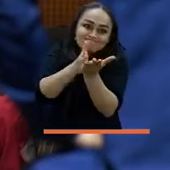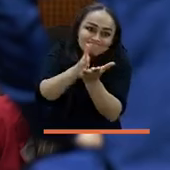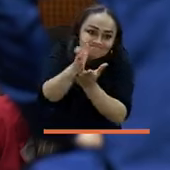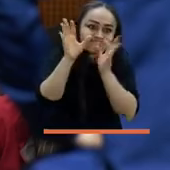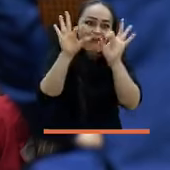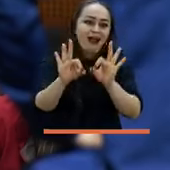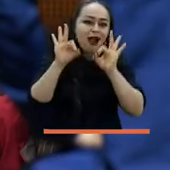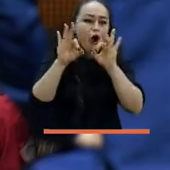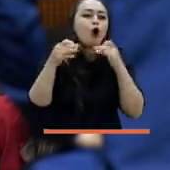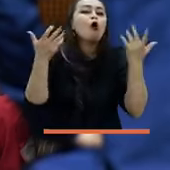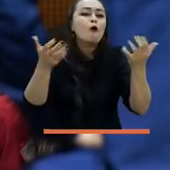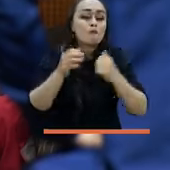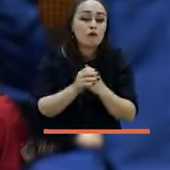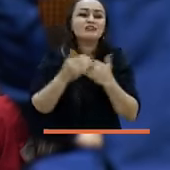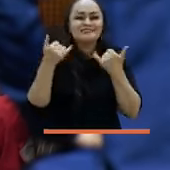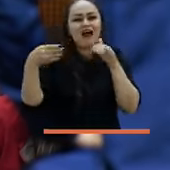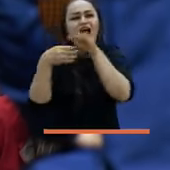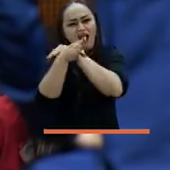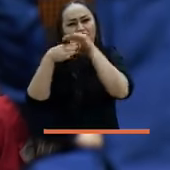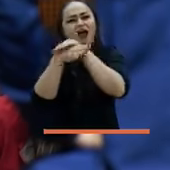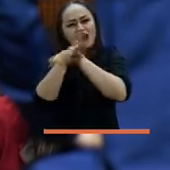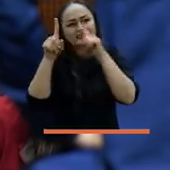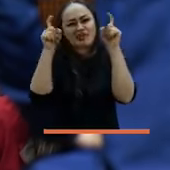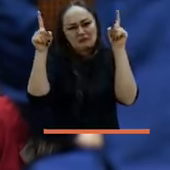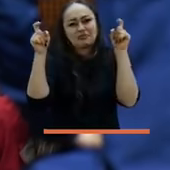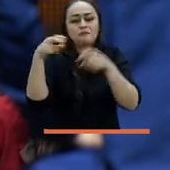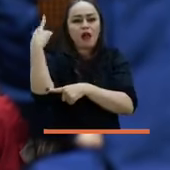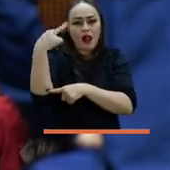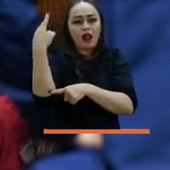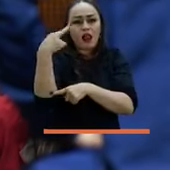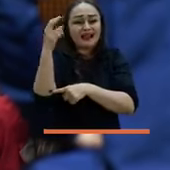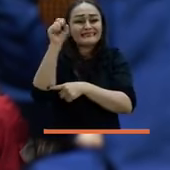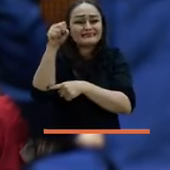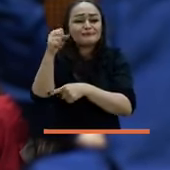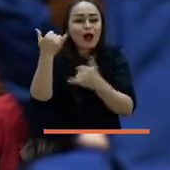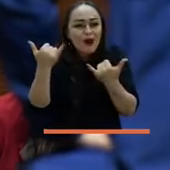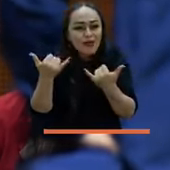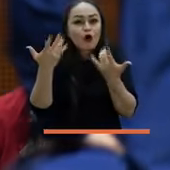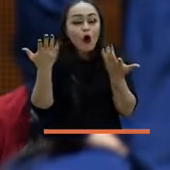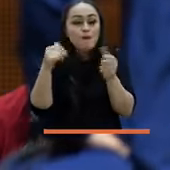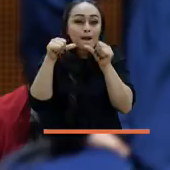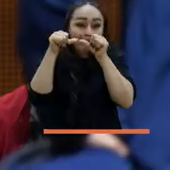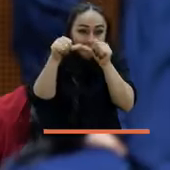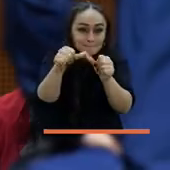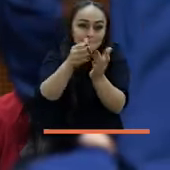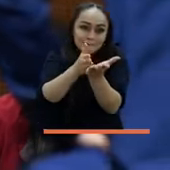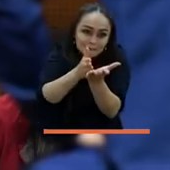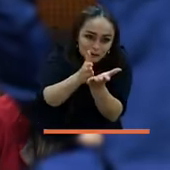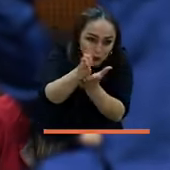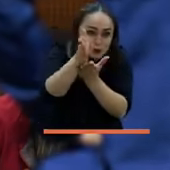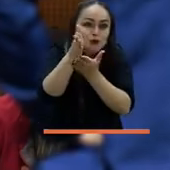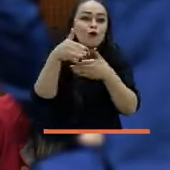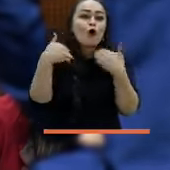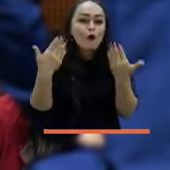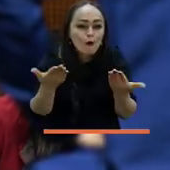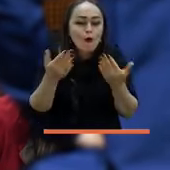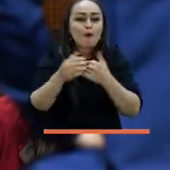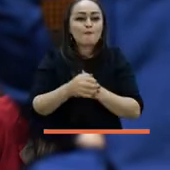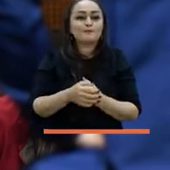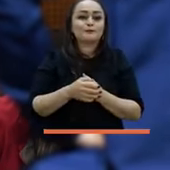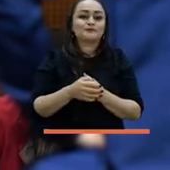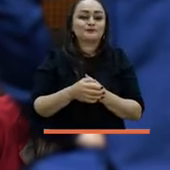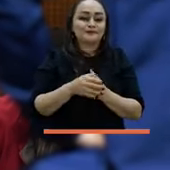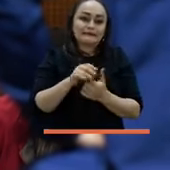bastante y principalmente algunas diversidades puntuales porque como se ha hecho anteriormente no se pudieron nombra